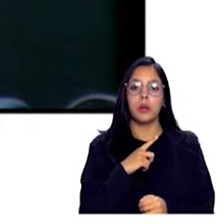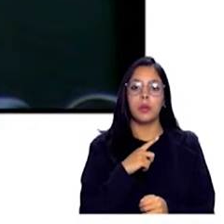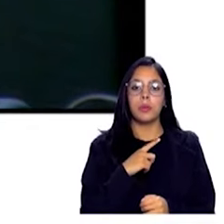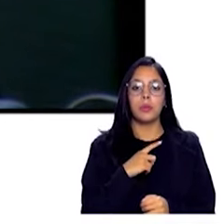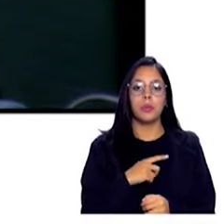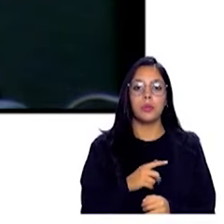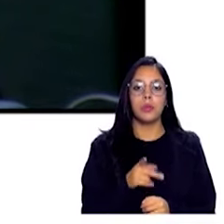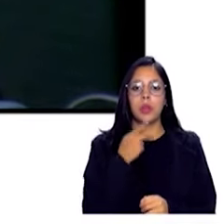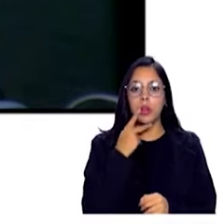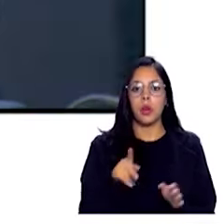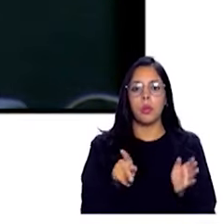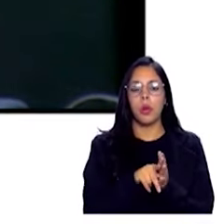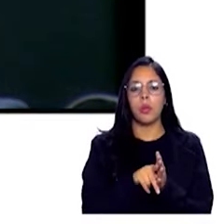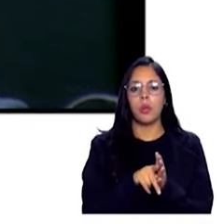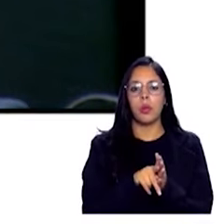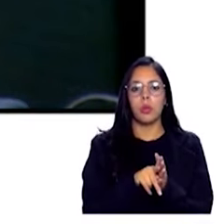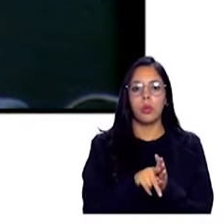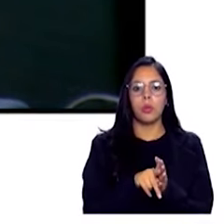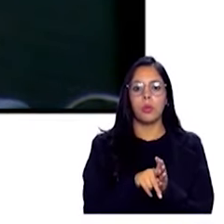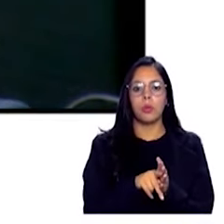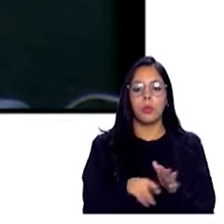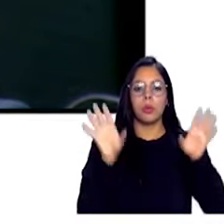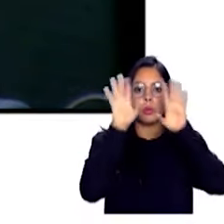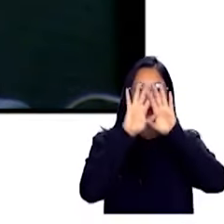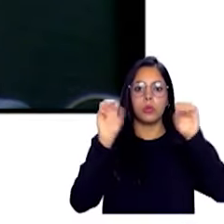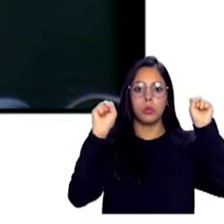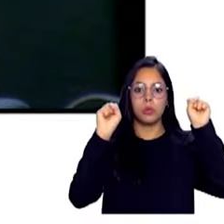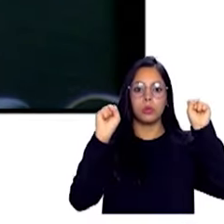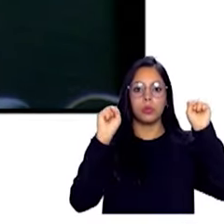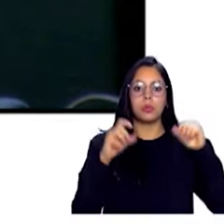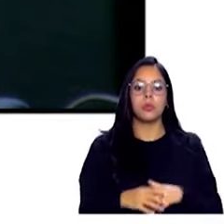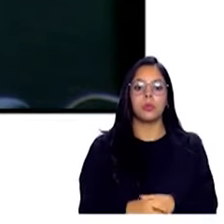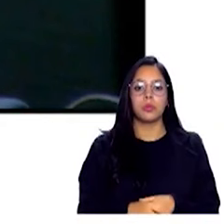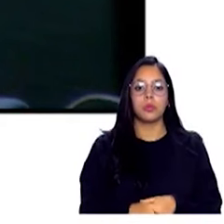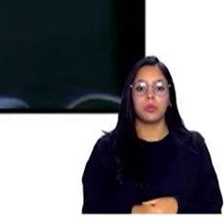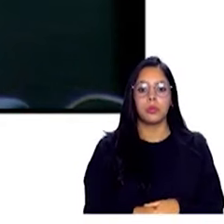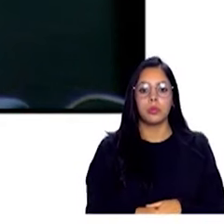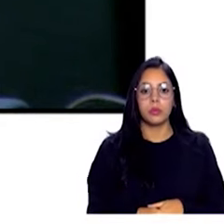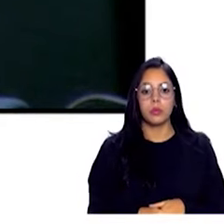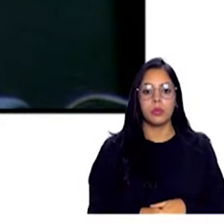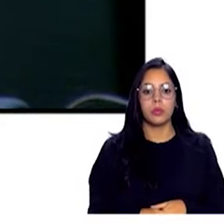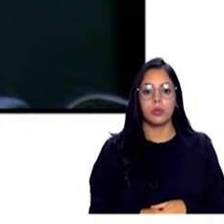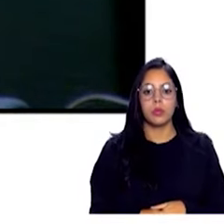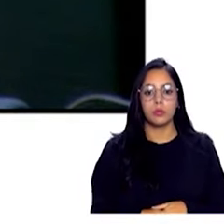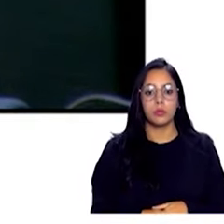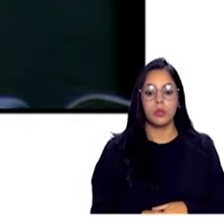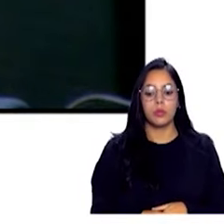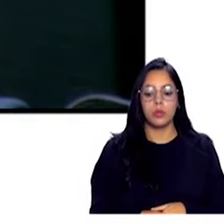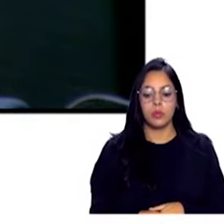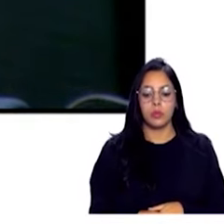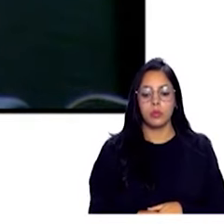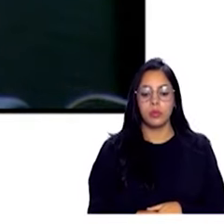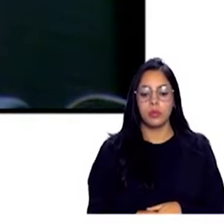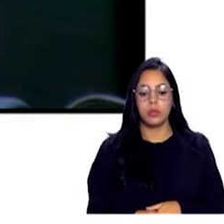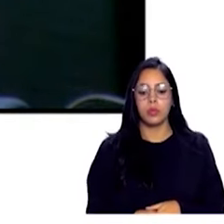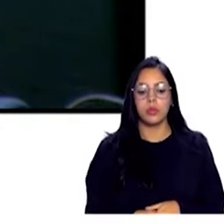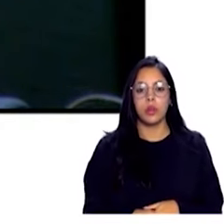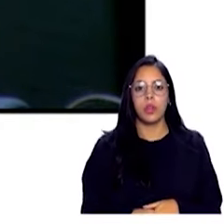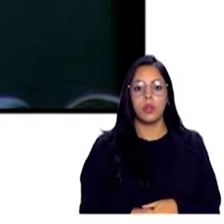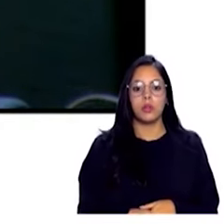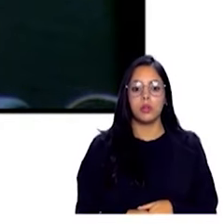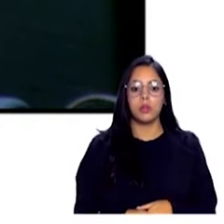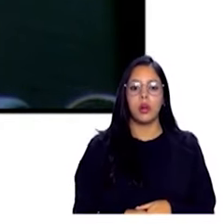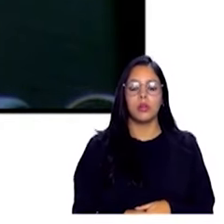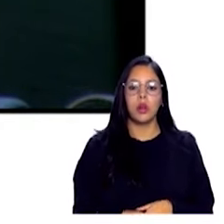lógicamente es una infracción nueva que tiene que puede ser planteada en apelación en segundo lugar que lo que se